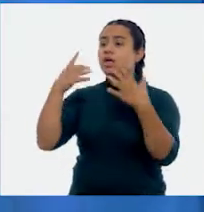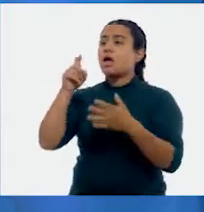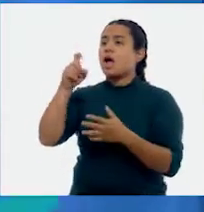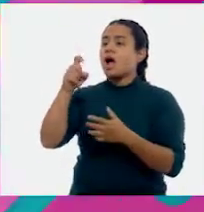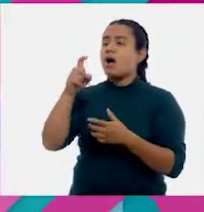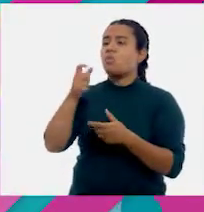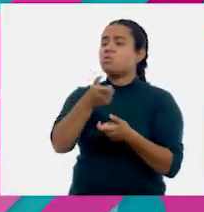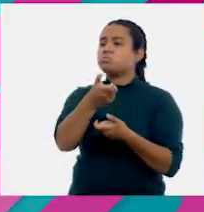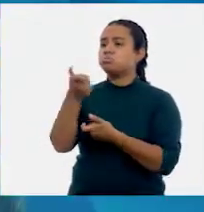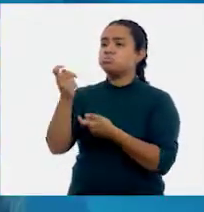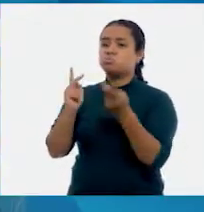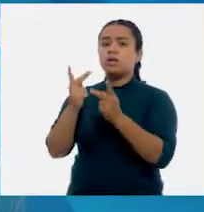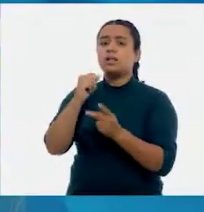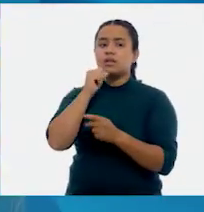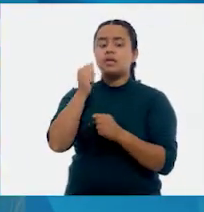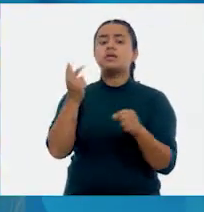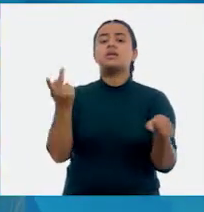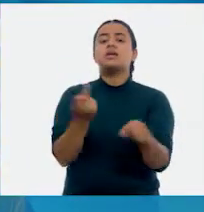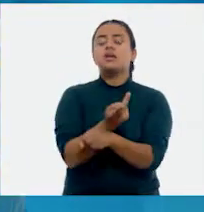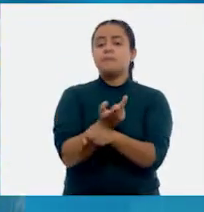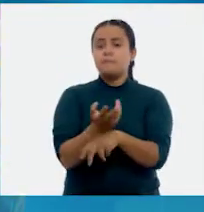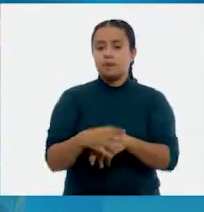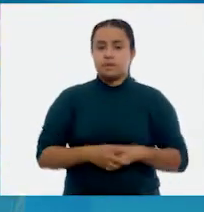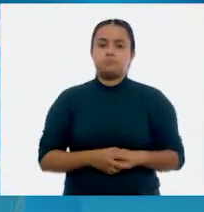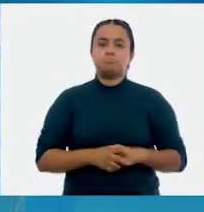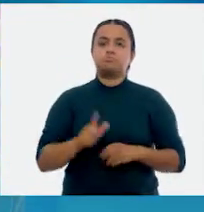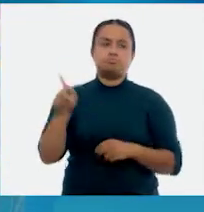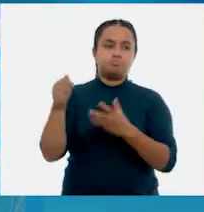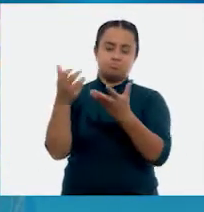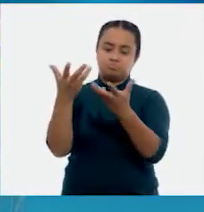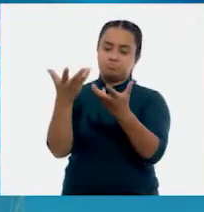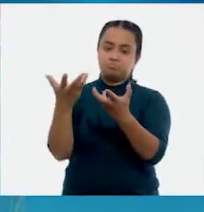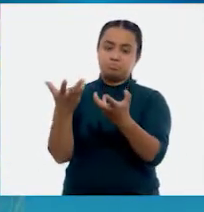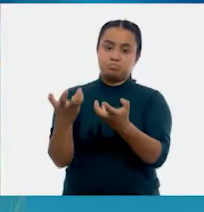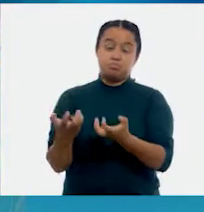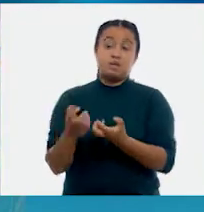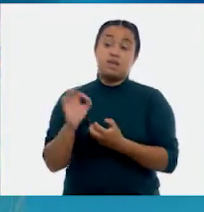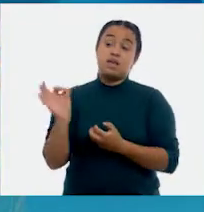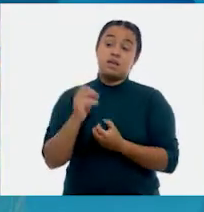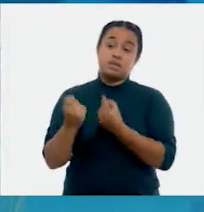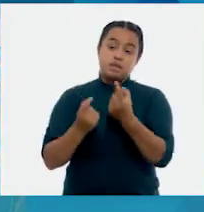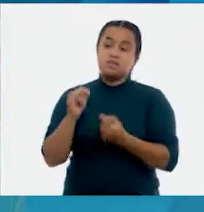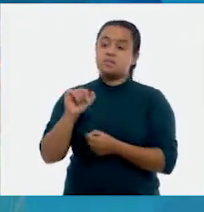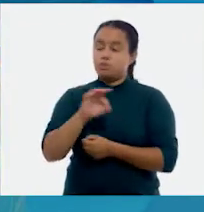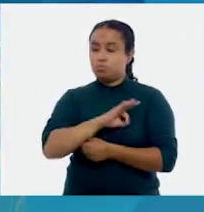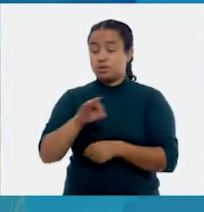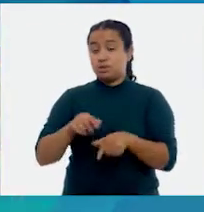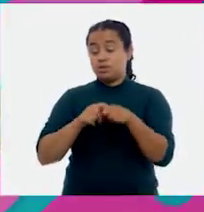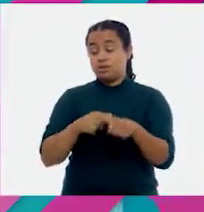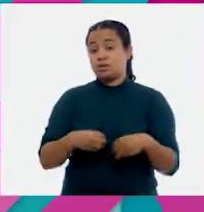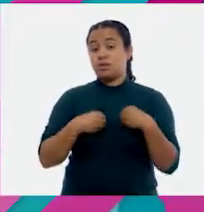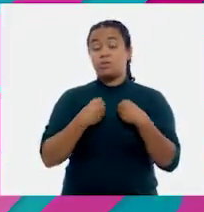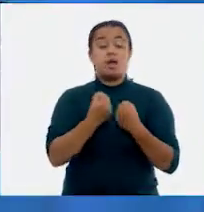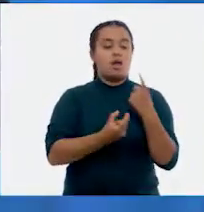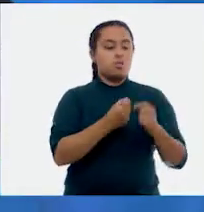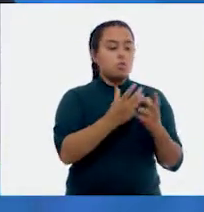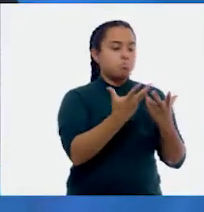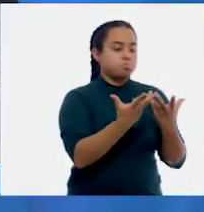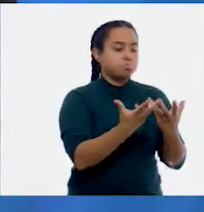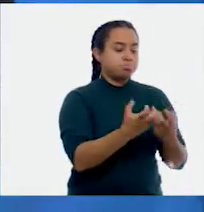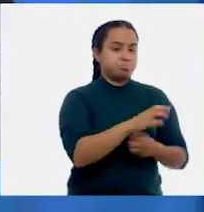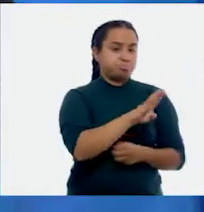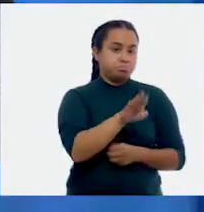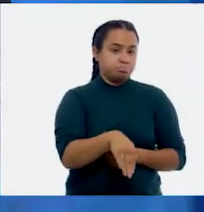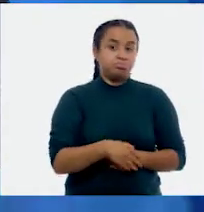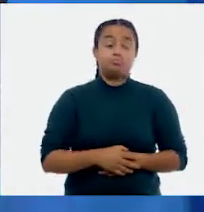las plantas? Pues se secarían, solamente algunas podrían sobrevivir. Pues sí. Cuando uno de los